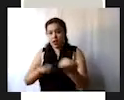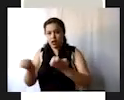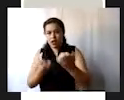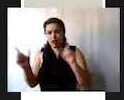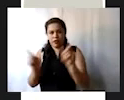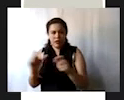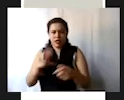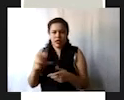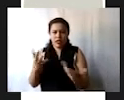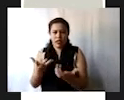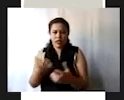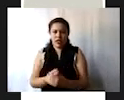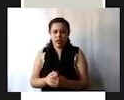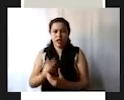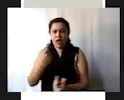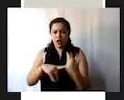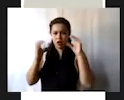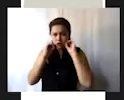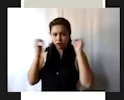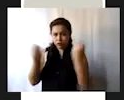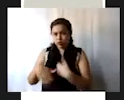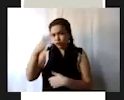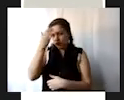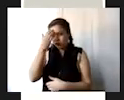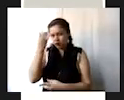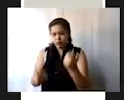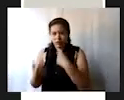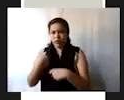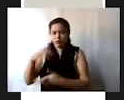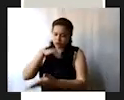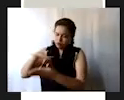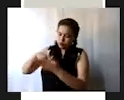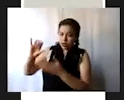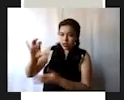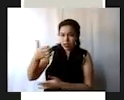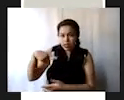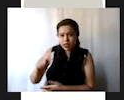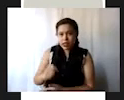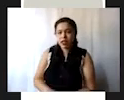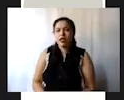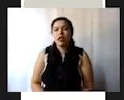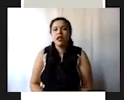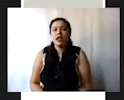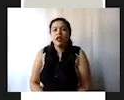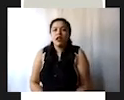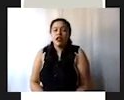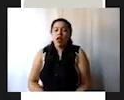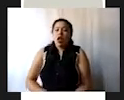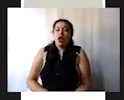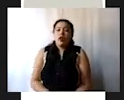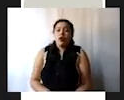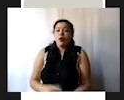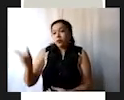que tenemos algunas organizaciones por acá que he estado leyendo en el chat. Es algo que espero que podamos